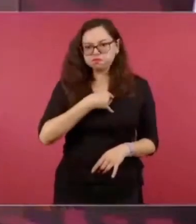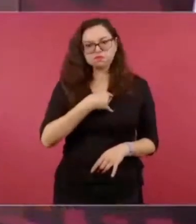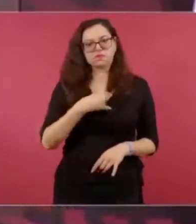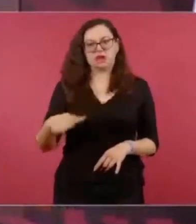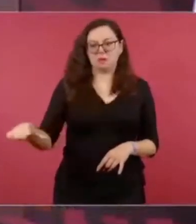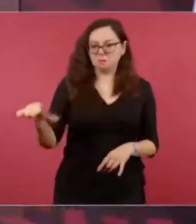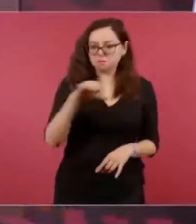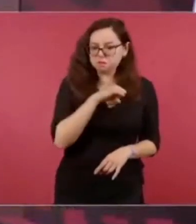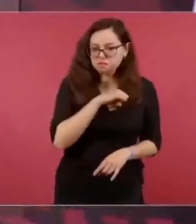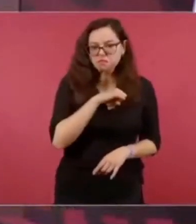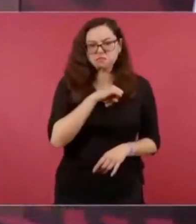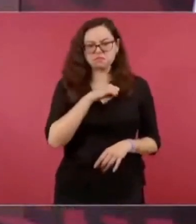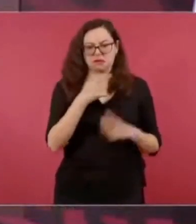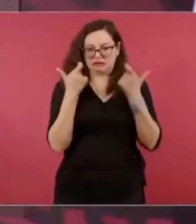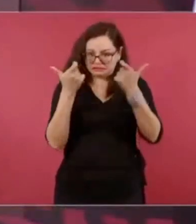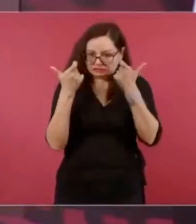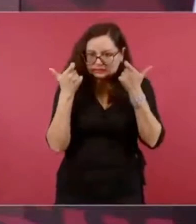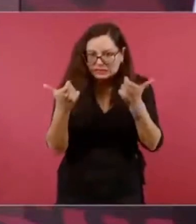Bueno,